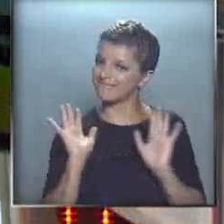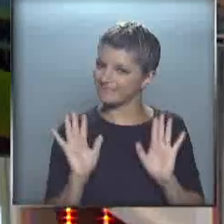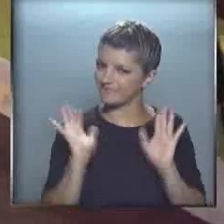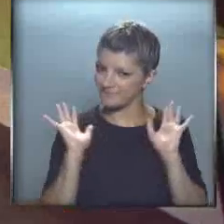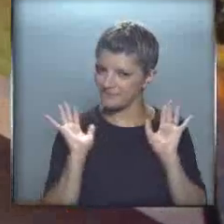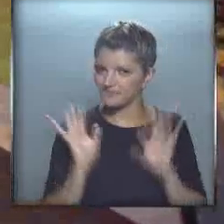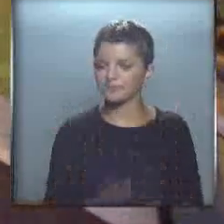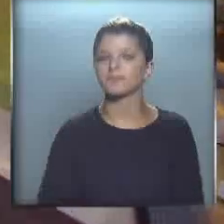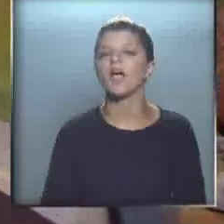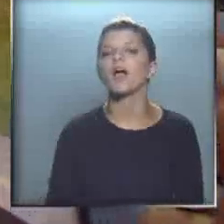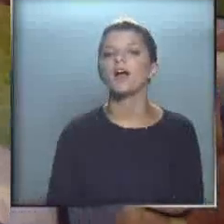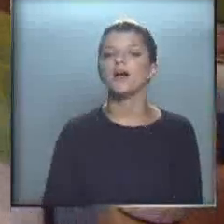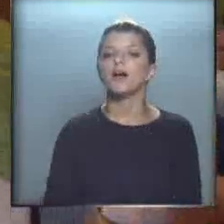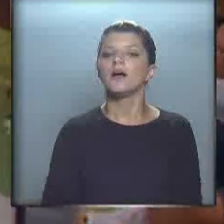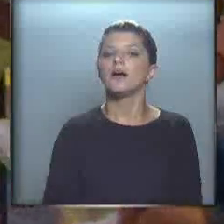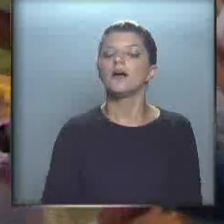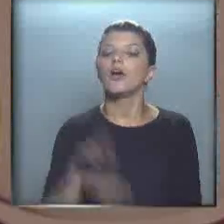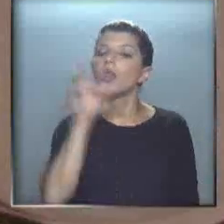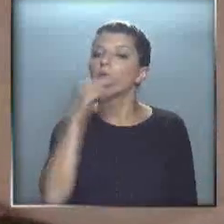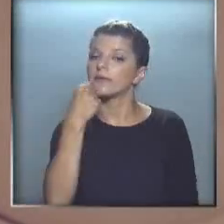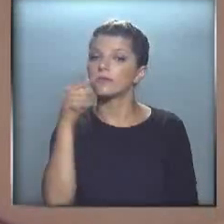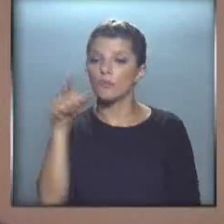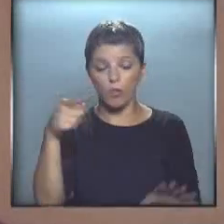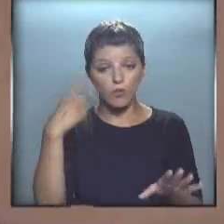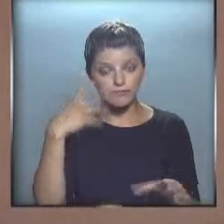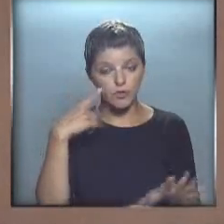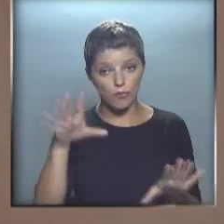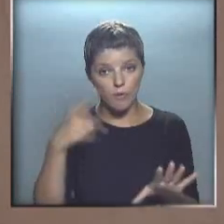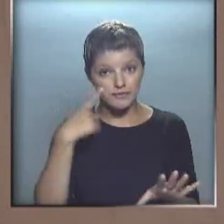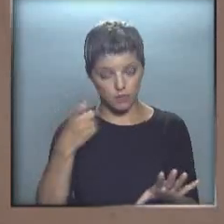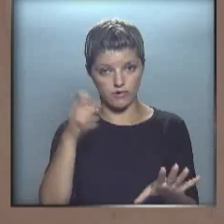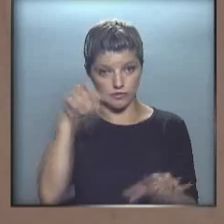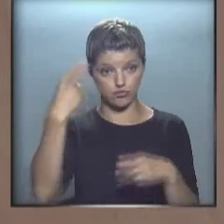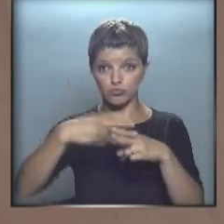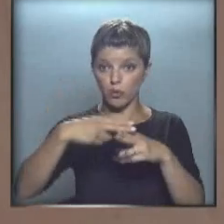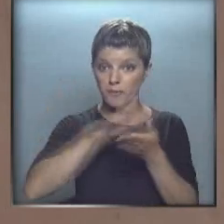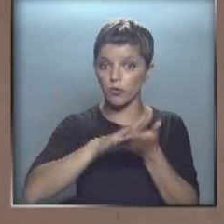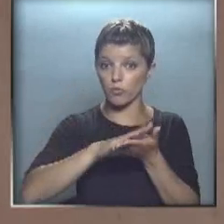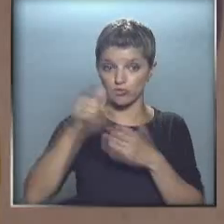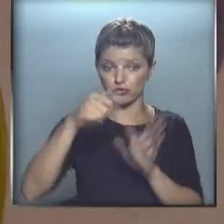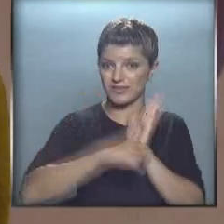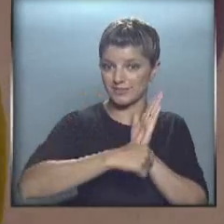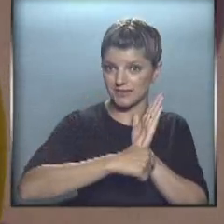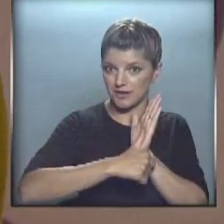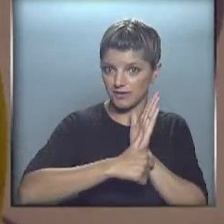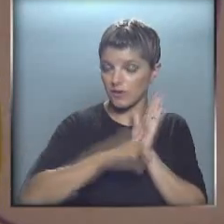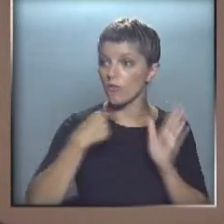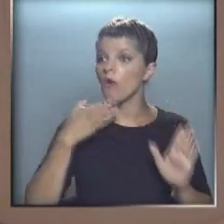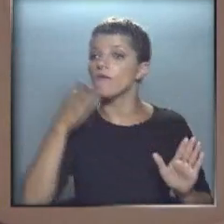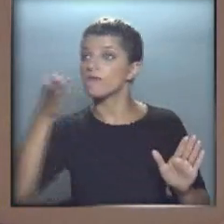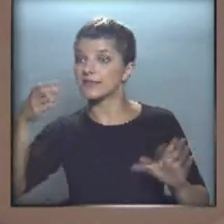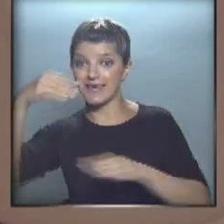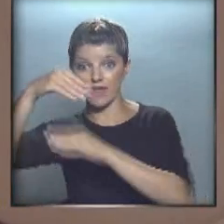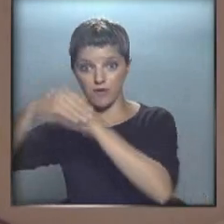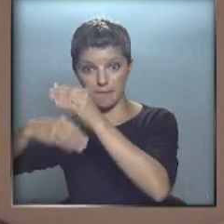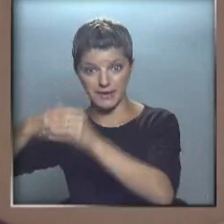Una pregunta yo. Sí, sí. Te quiero preguntar, viste, cuando vos descubriste quién sos, le dijiste a la gente que te crió, ¿no?